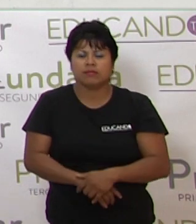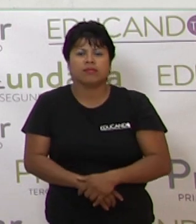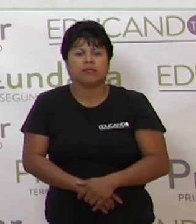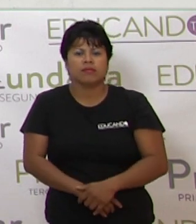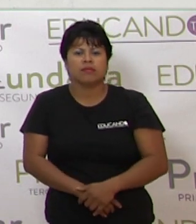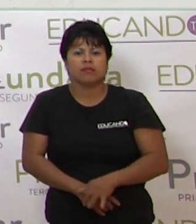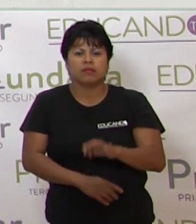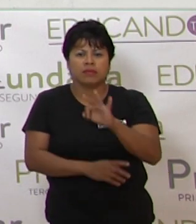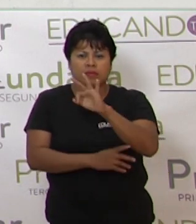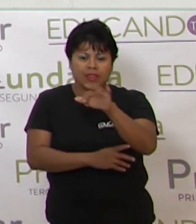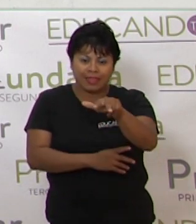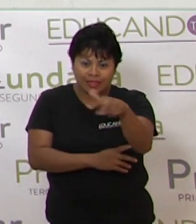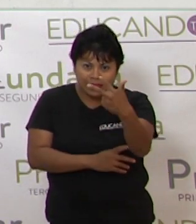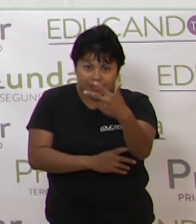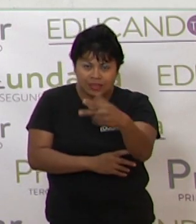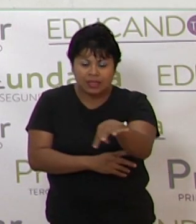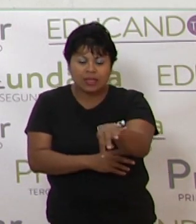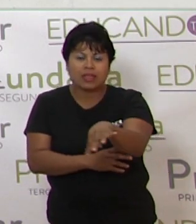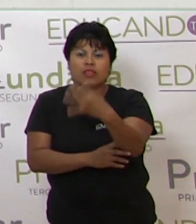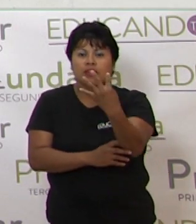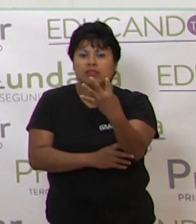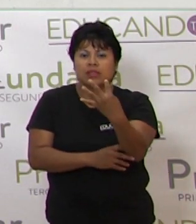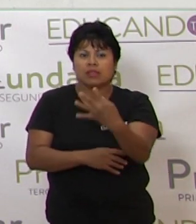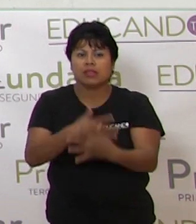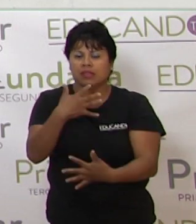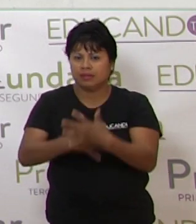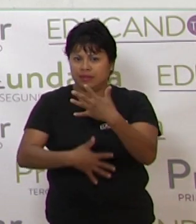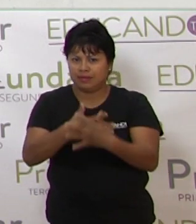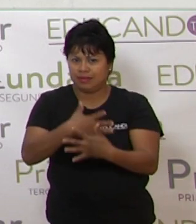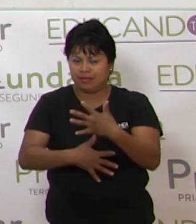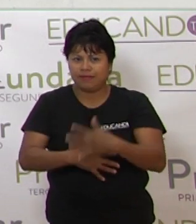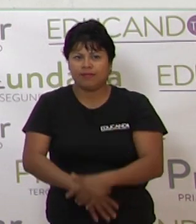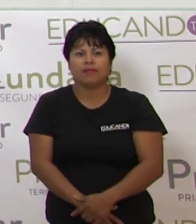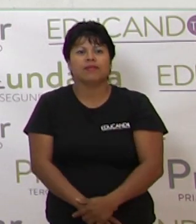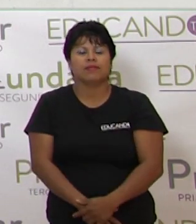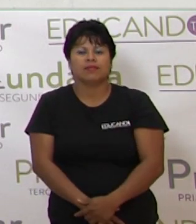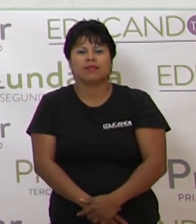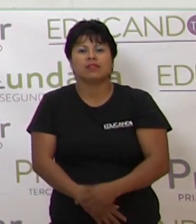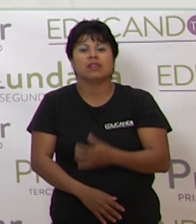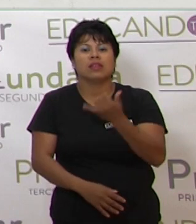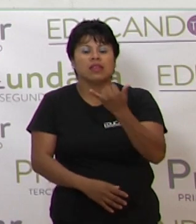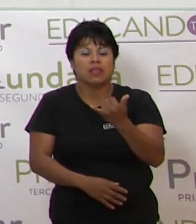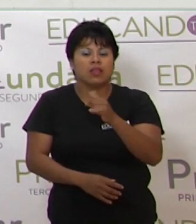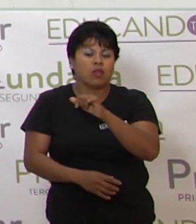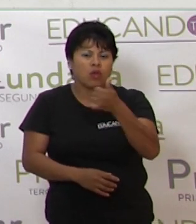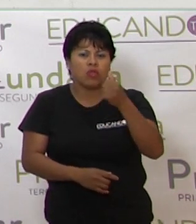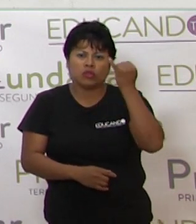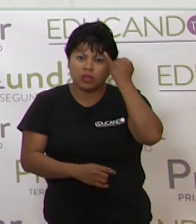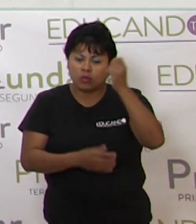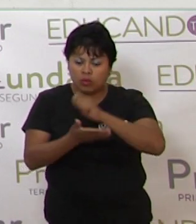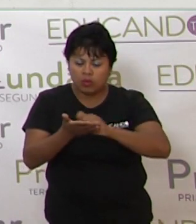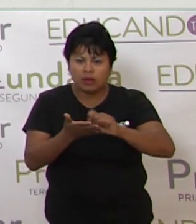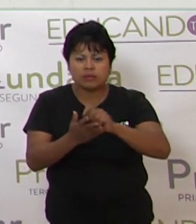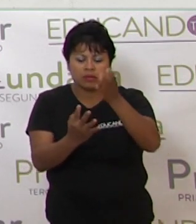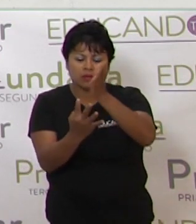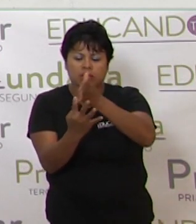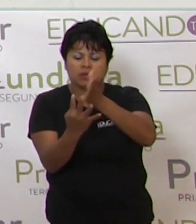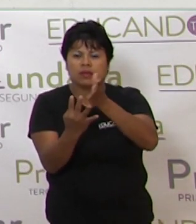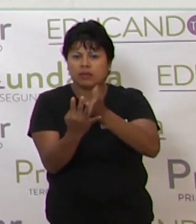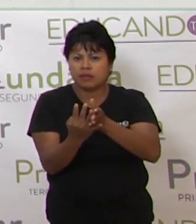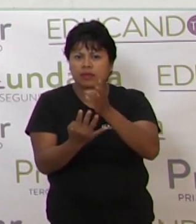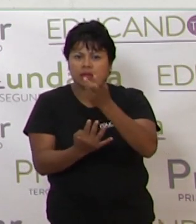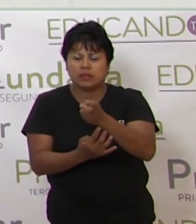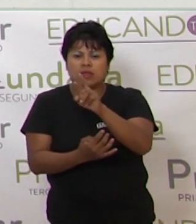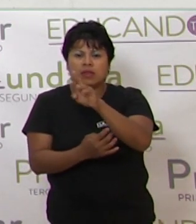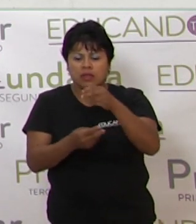O sea, el siglo XIII, XIV y XV. Y algunos otros autores entonces dividen el